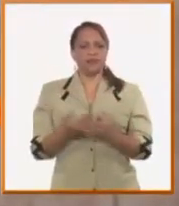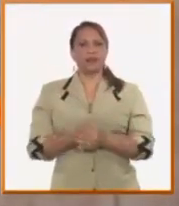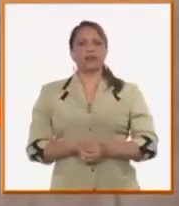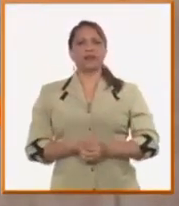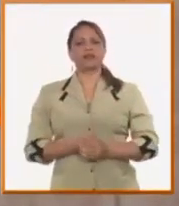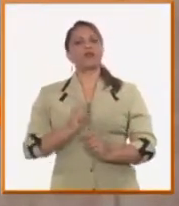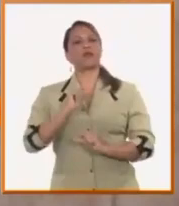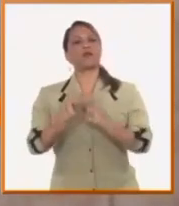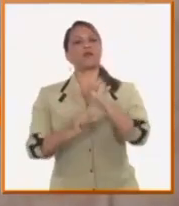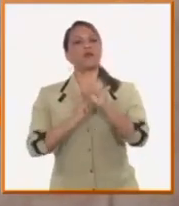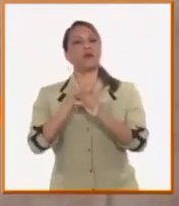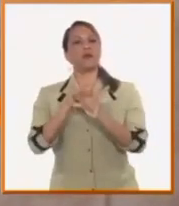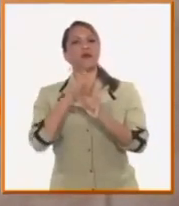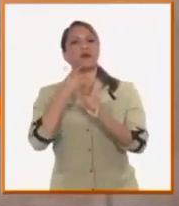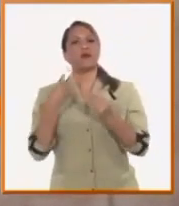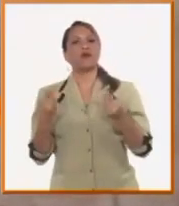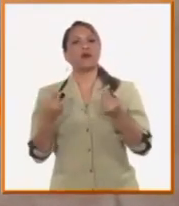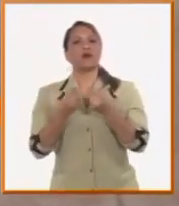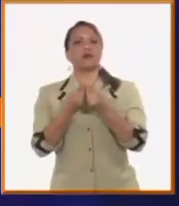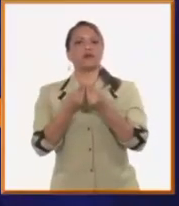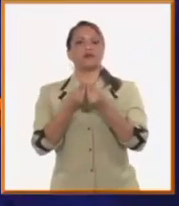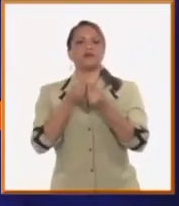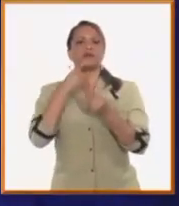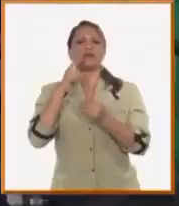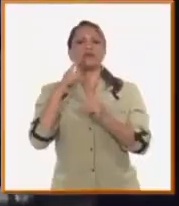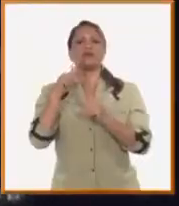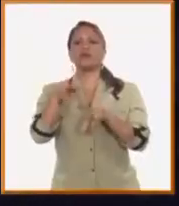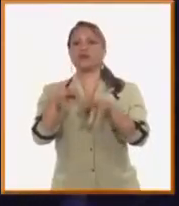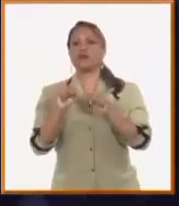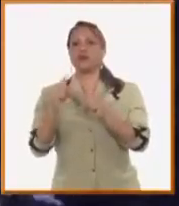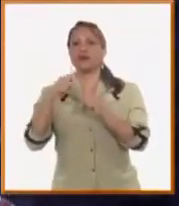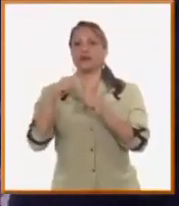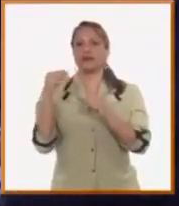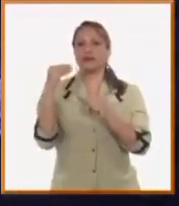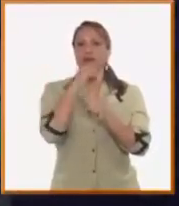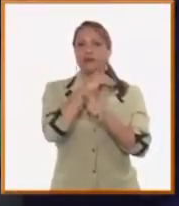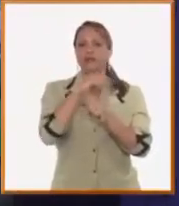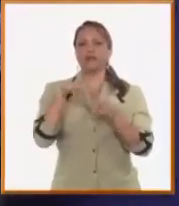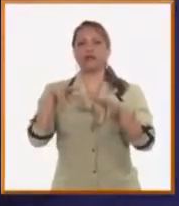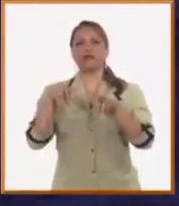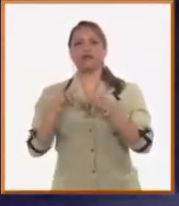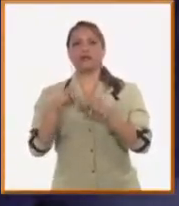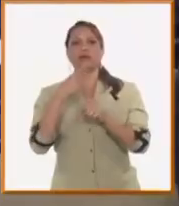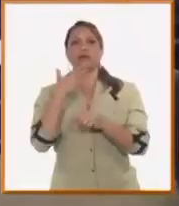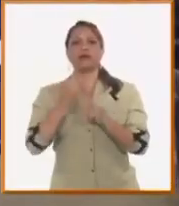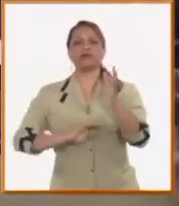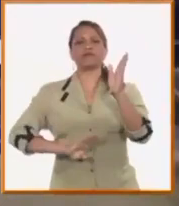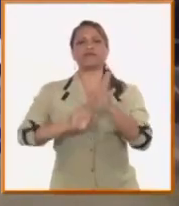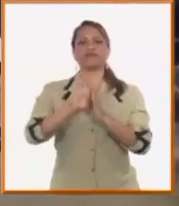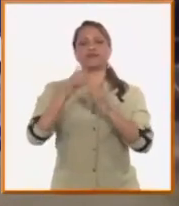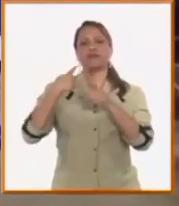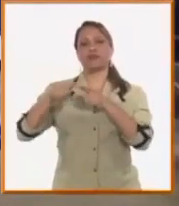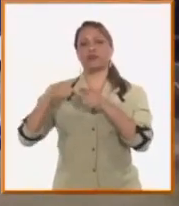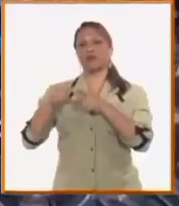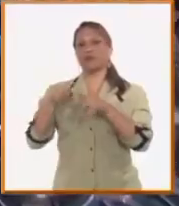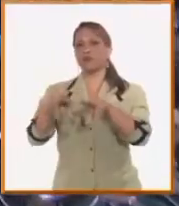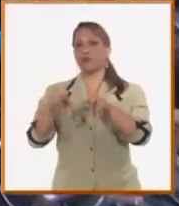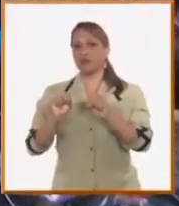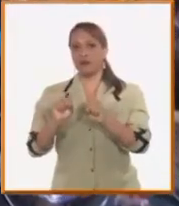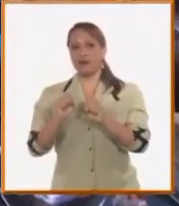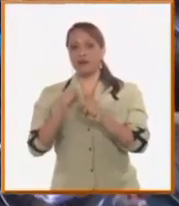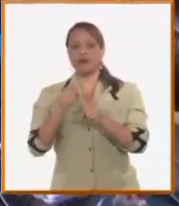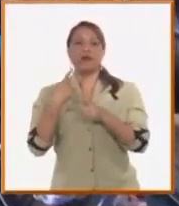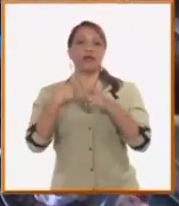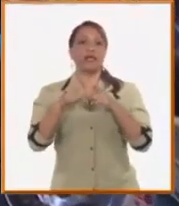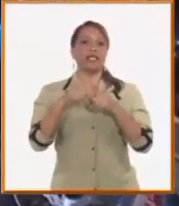propiciar con las nuevas tecnologías, con los nuevos desarrollos, nuevos y mejorados productos, nuevas y